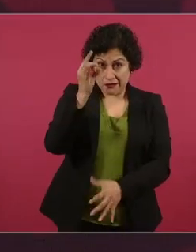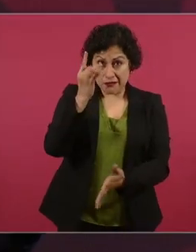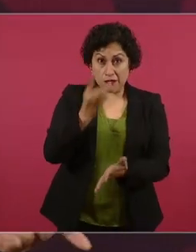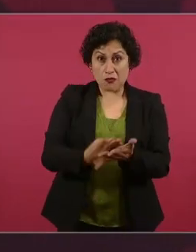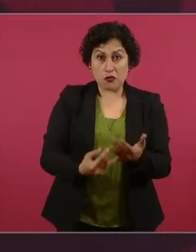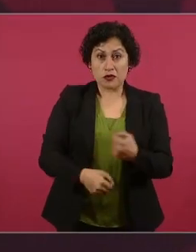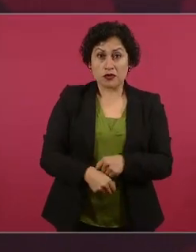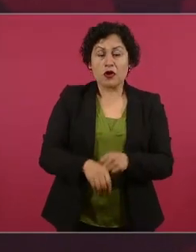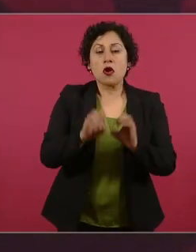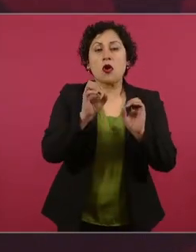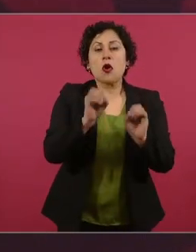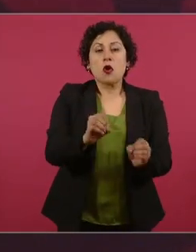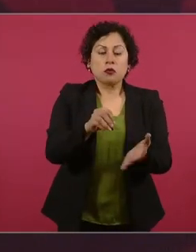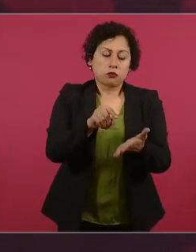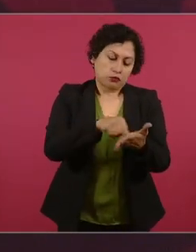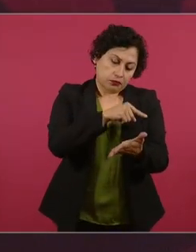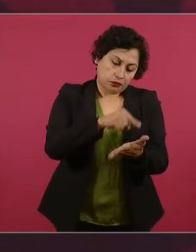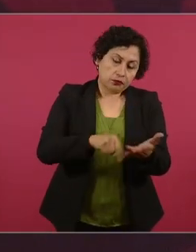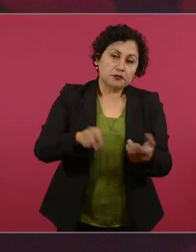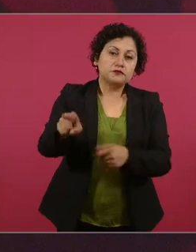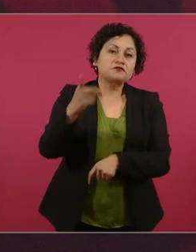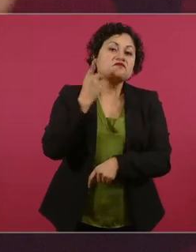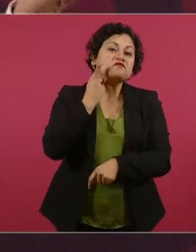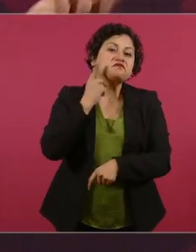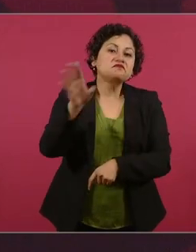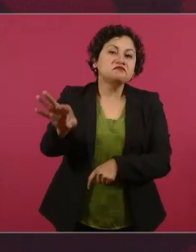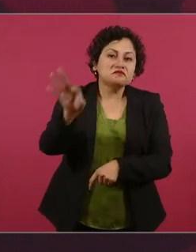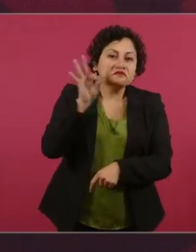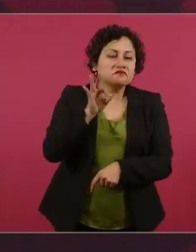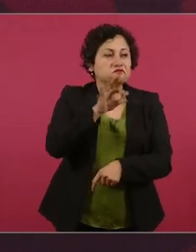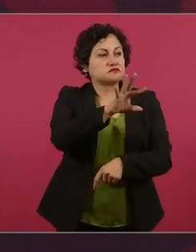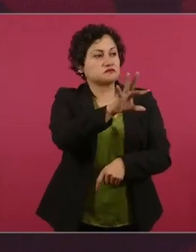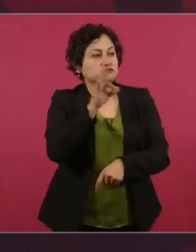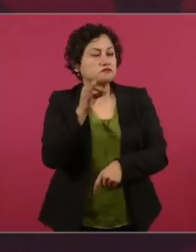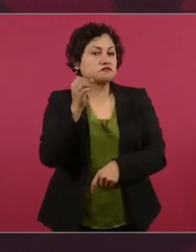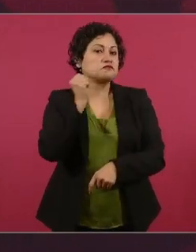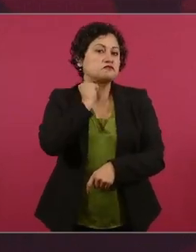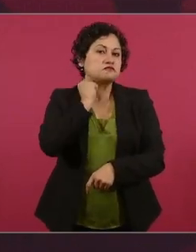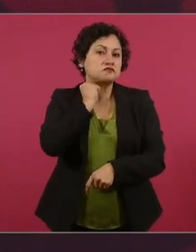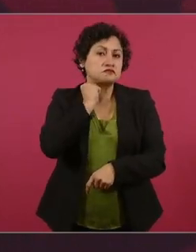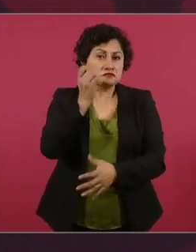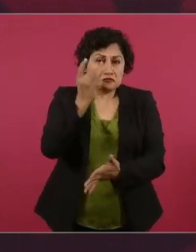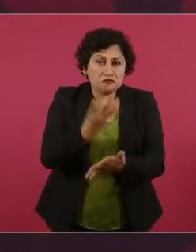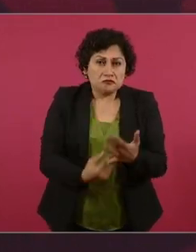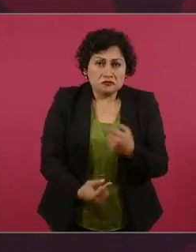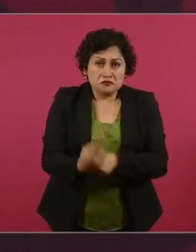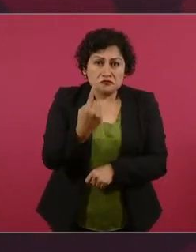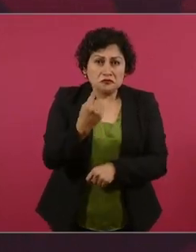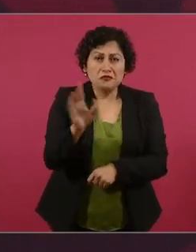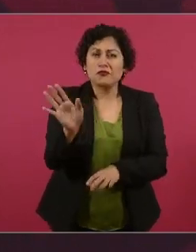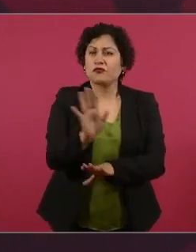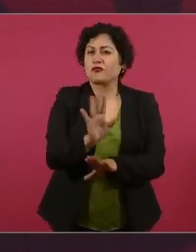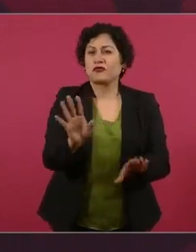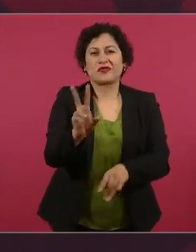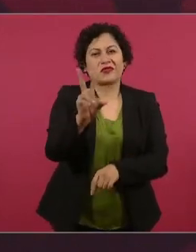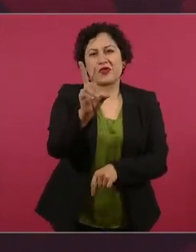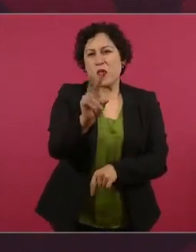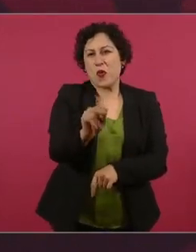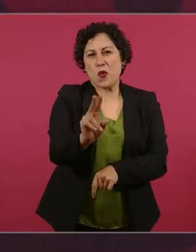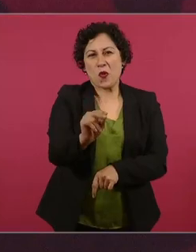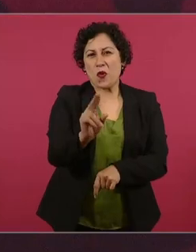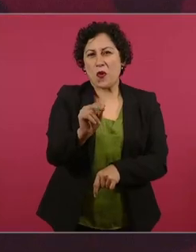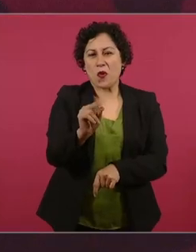al diputado, al senador. No, es que representamos proyectos de nación